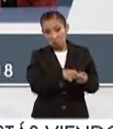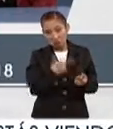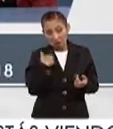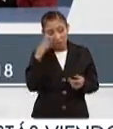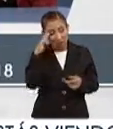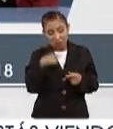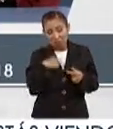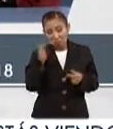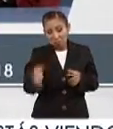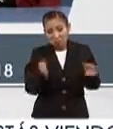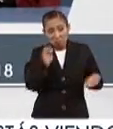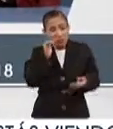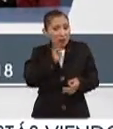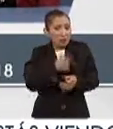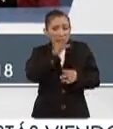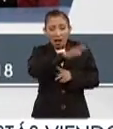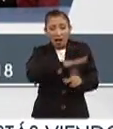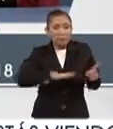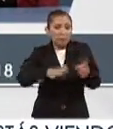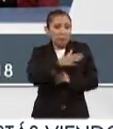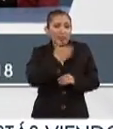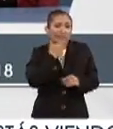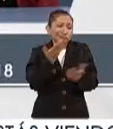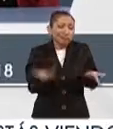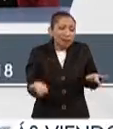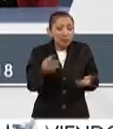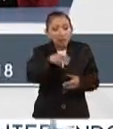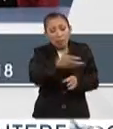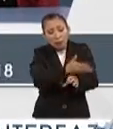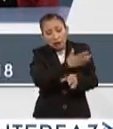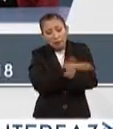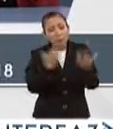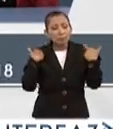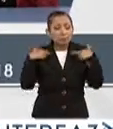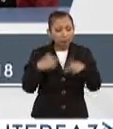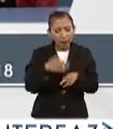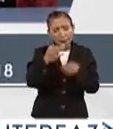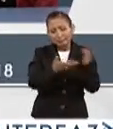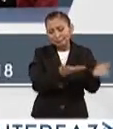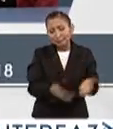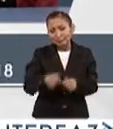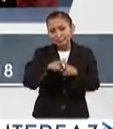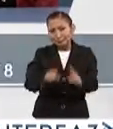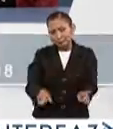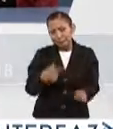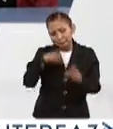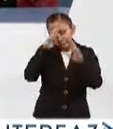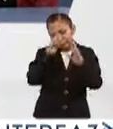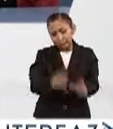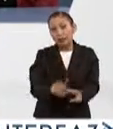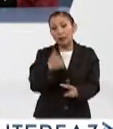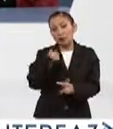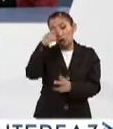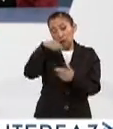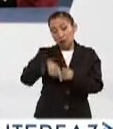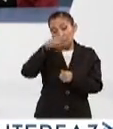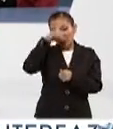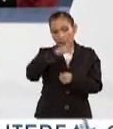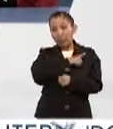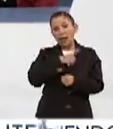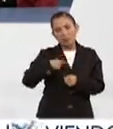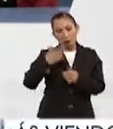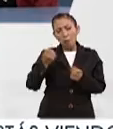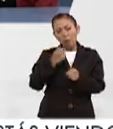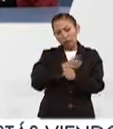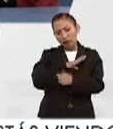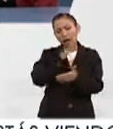en la maestría. Entonces, siempre ha sido un ambiente en donde los compañeros, los maestros aceptan las diferencias. Entonces, yo creo que en México también se tienen